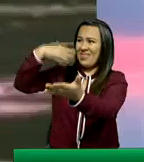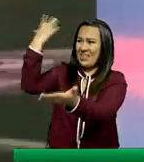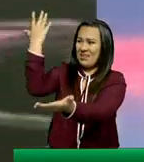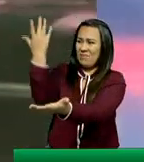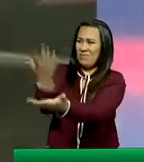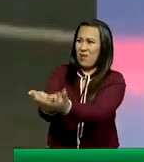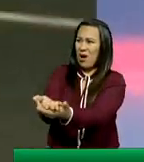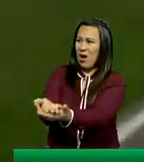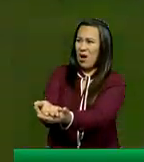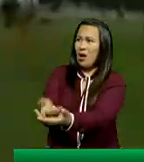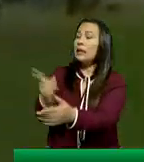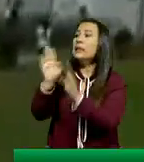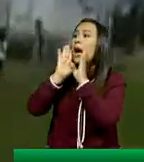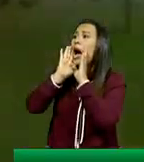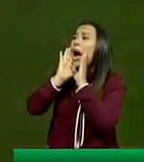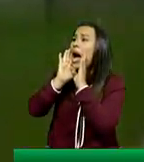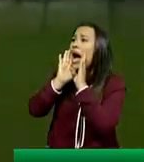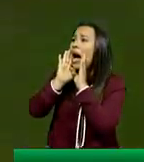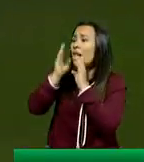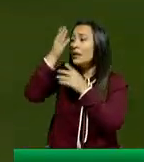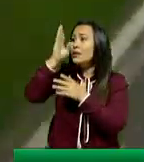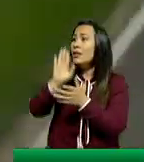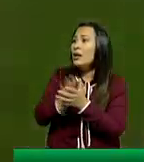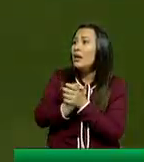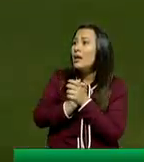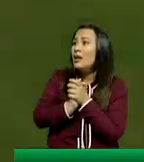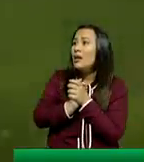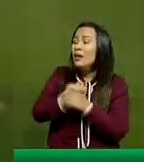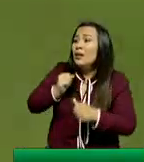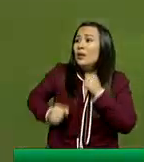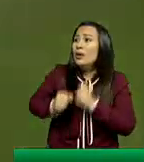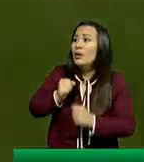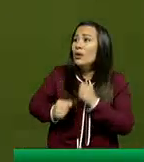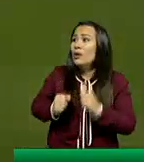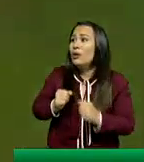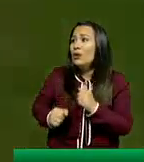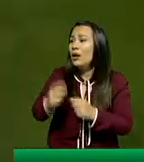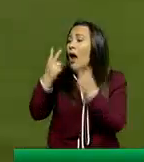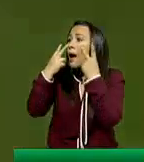¡Se cayó! ¡Oh, por Dios! ¡Corre, mami!